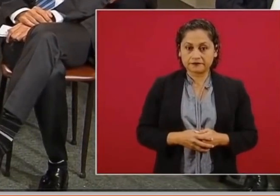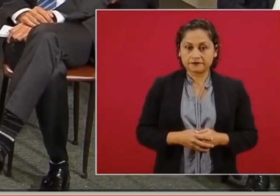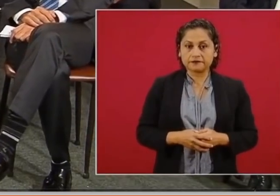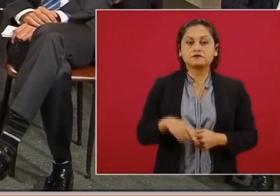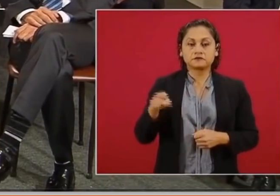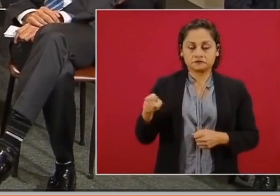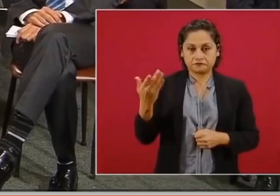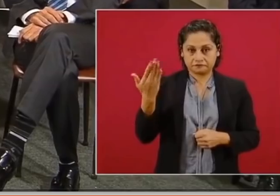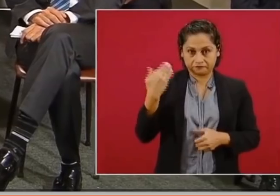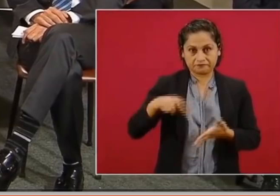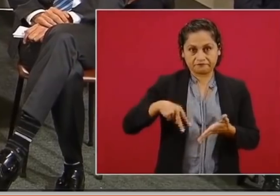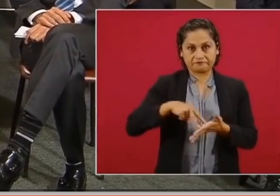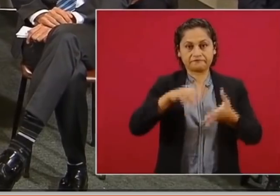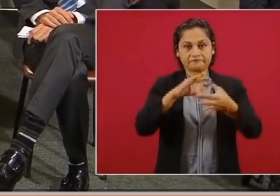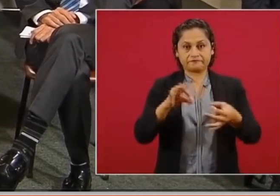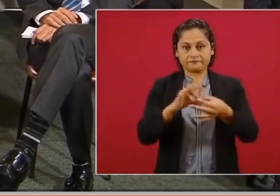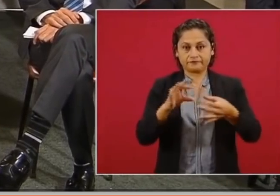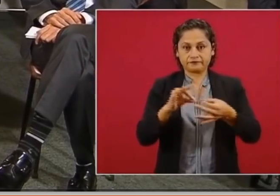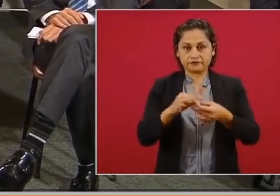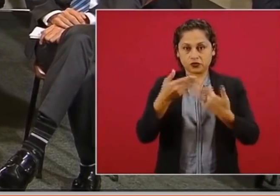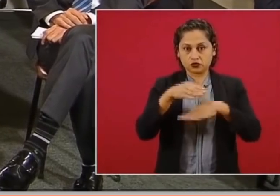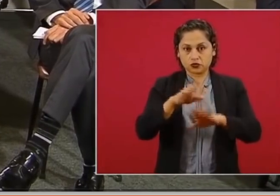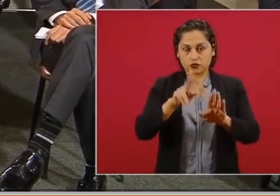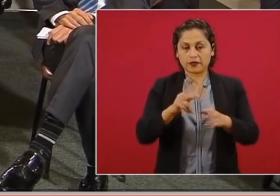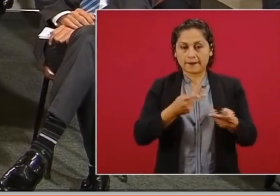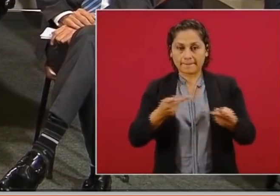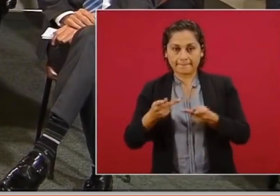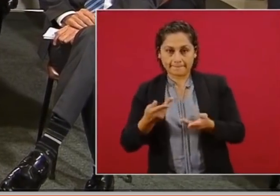intervino para dar a conocer este plan.